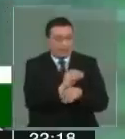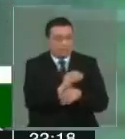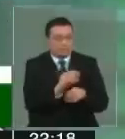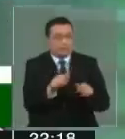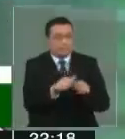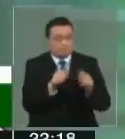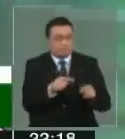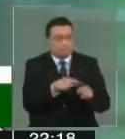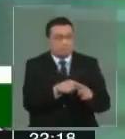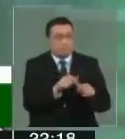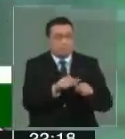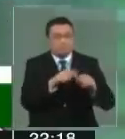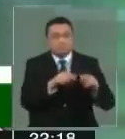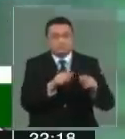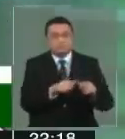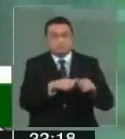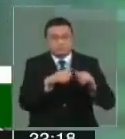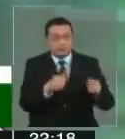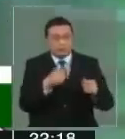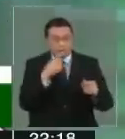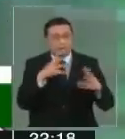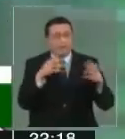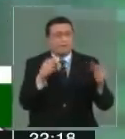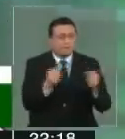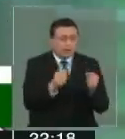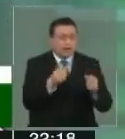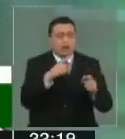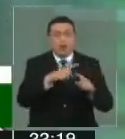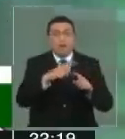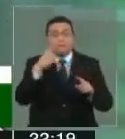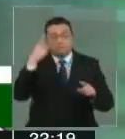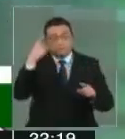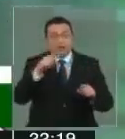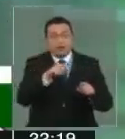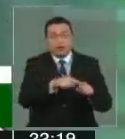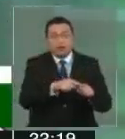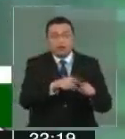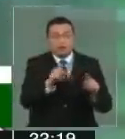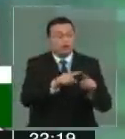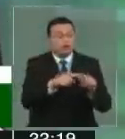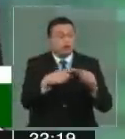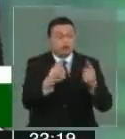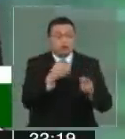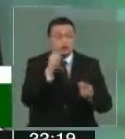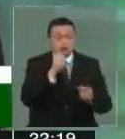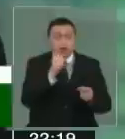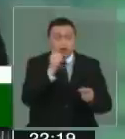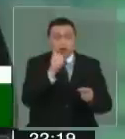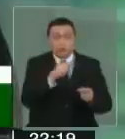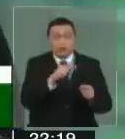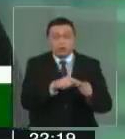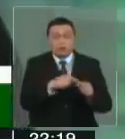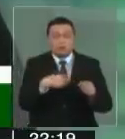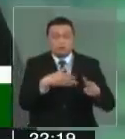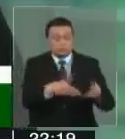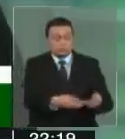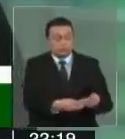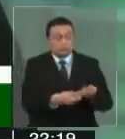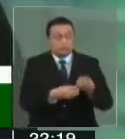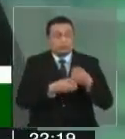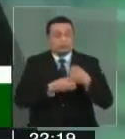en circunstancias como adversas, pero son ratoncitos a los que todos los días nosotros nos lo ponemos